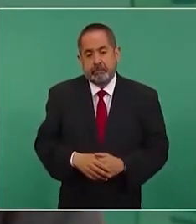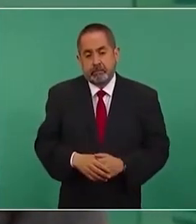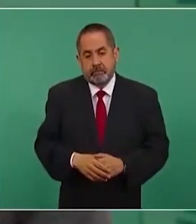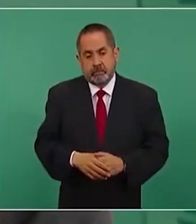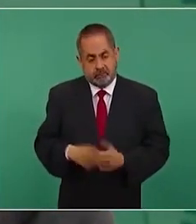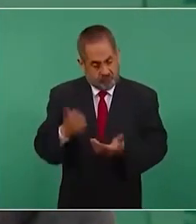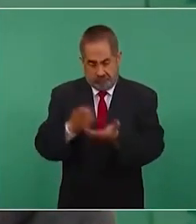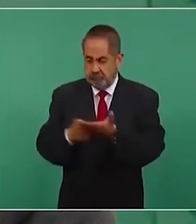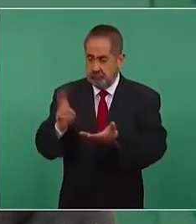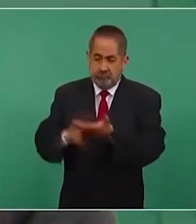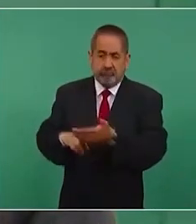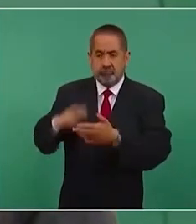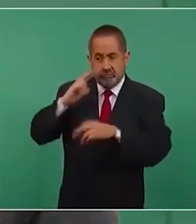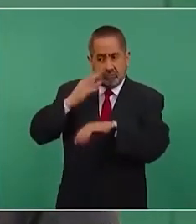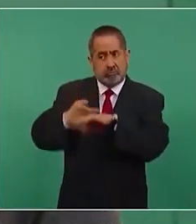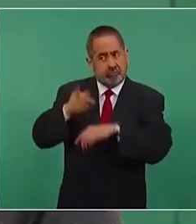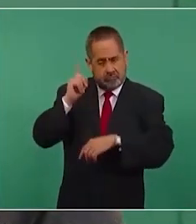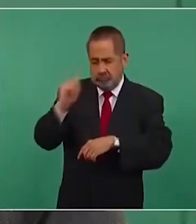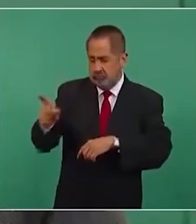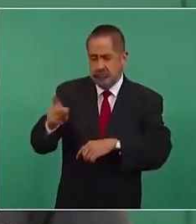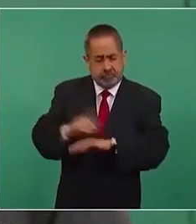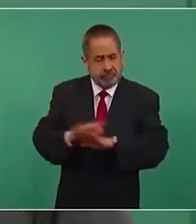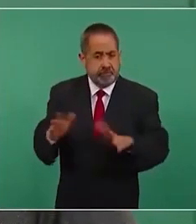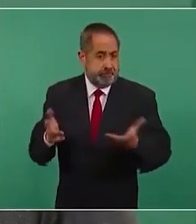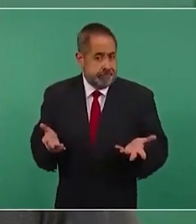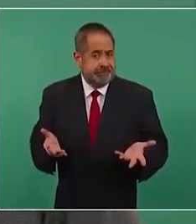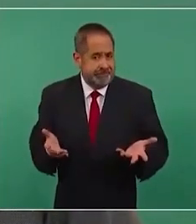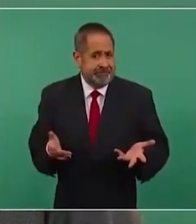Tiene una doble responsabilidad.